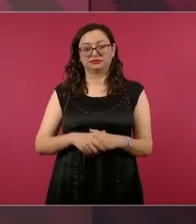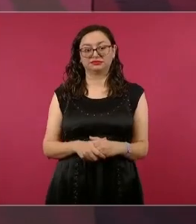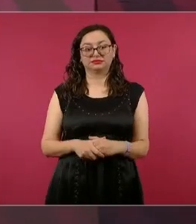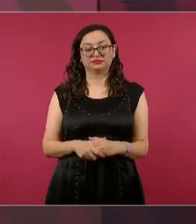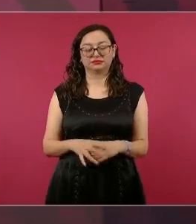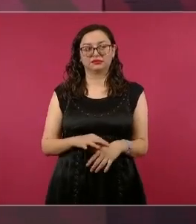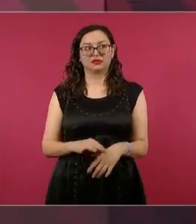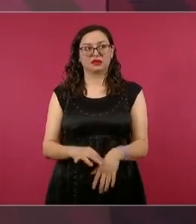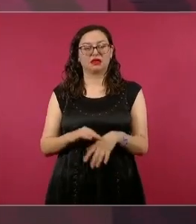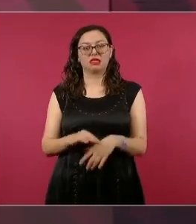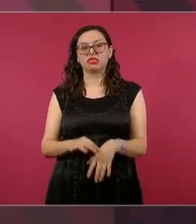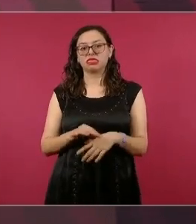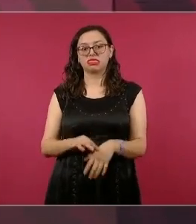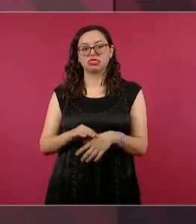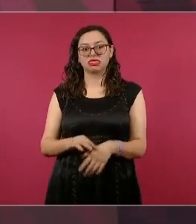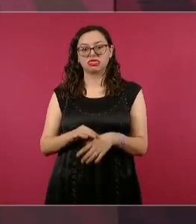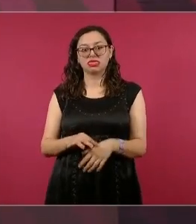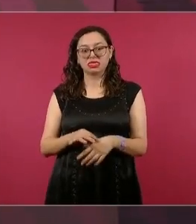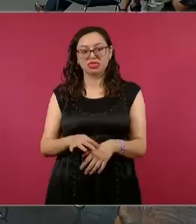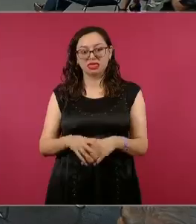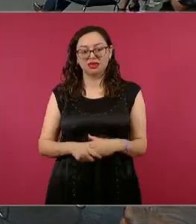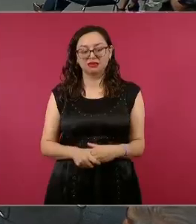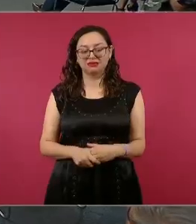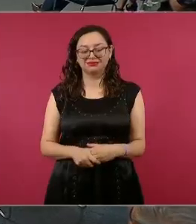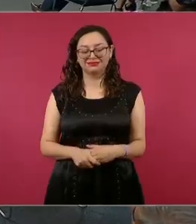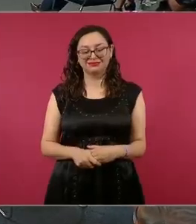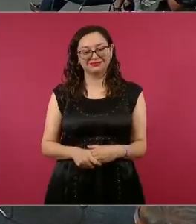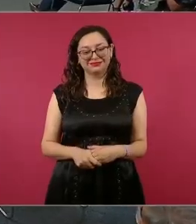era real, sí. Entonces,